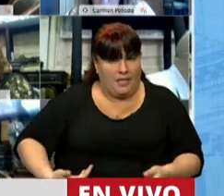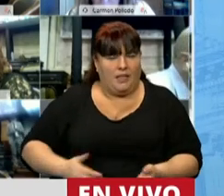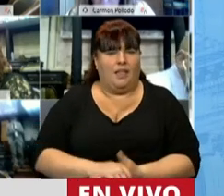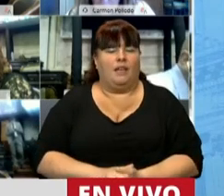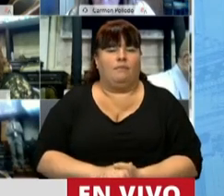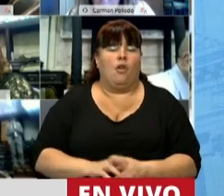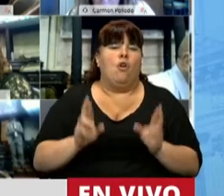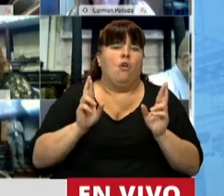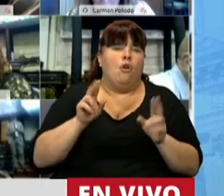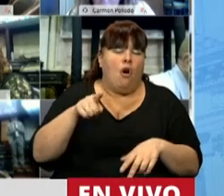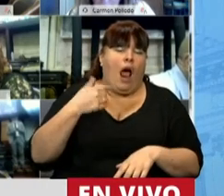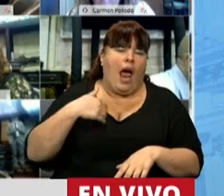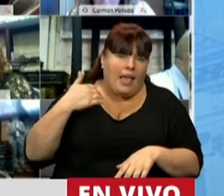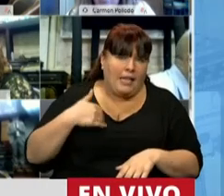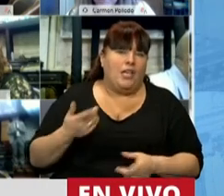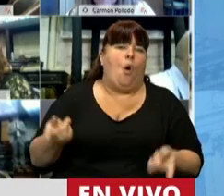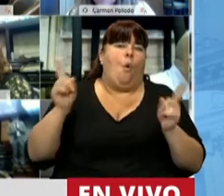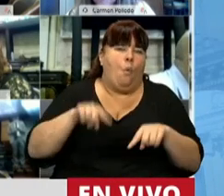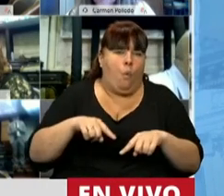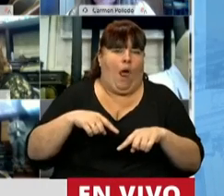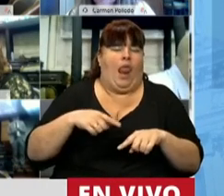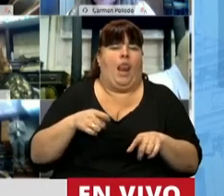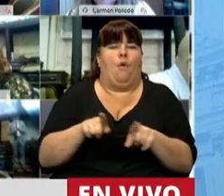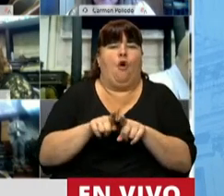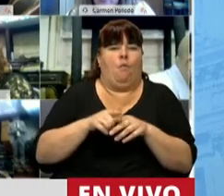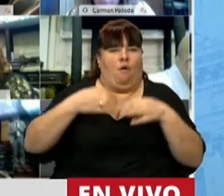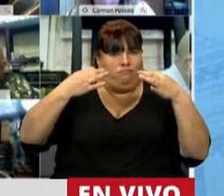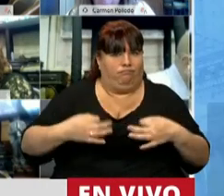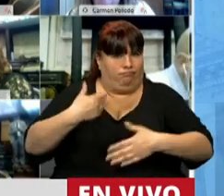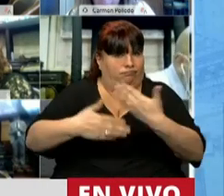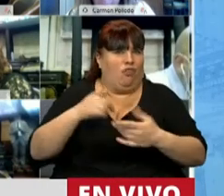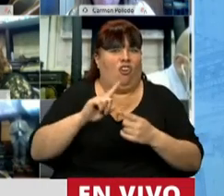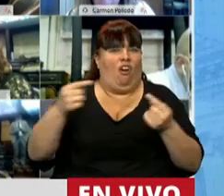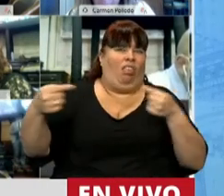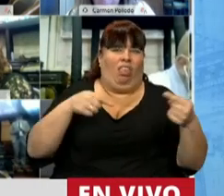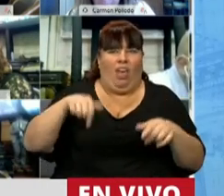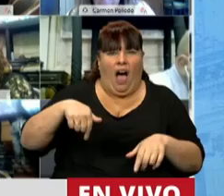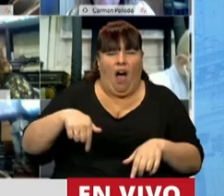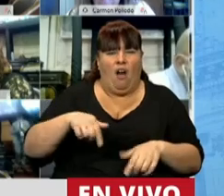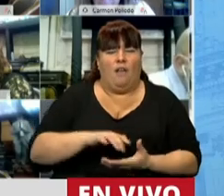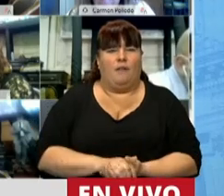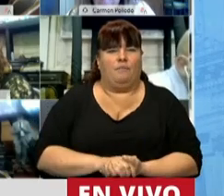presidente. Esperemos que la Argentina vuelva a restablecerse el orden y no la anomia que está